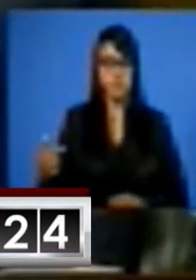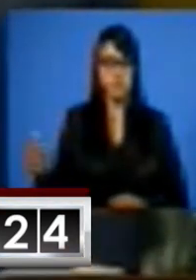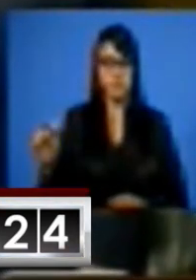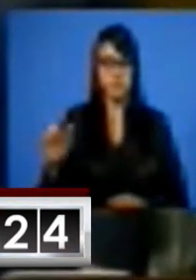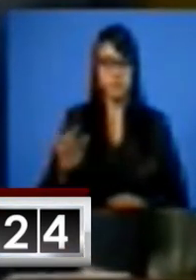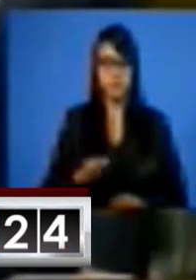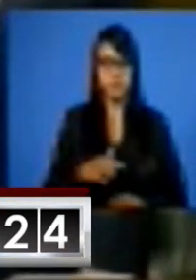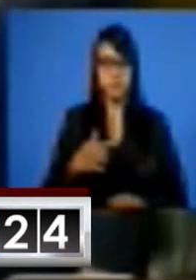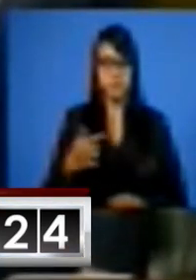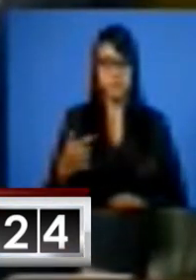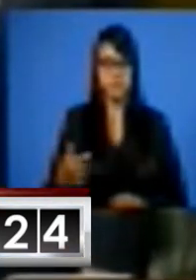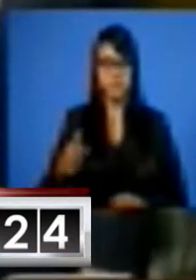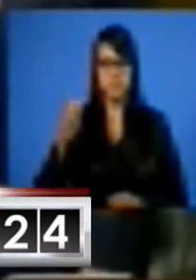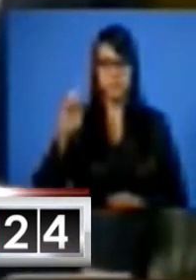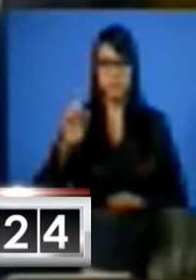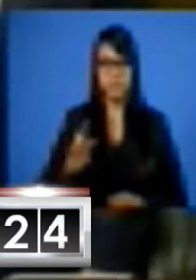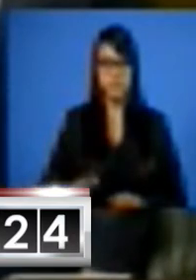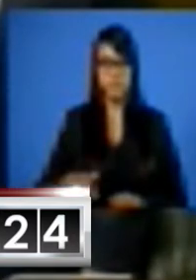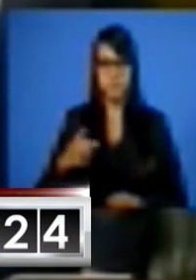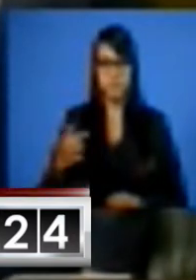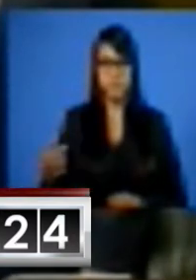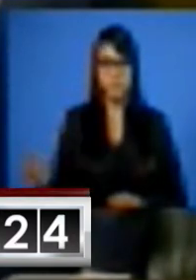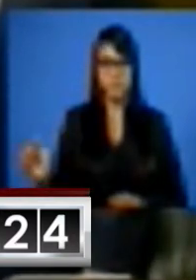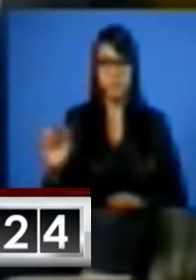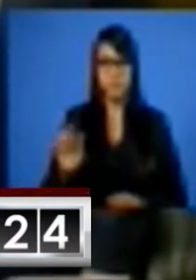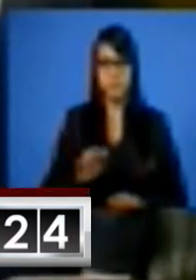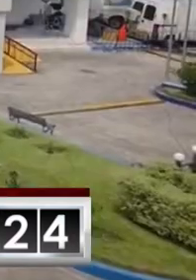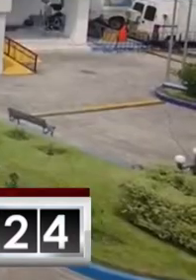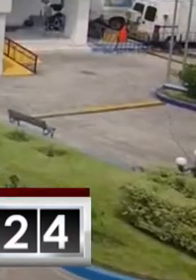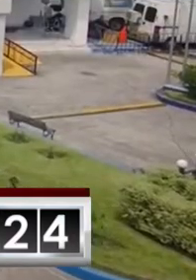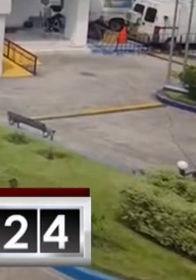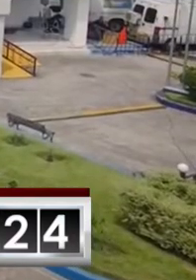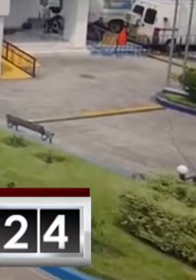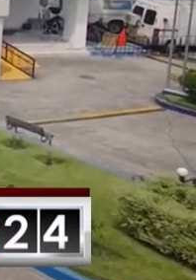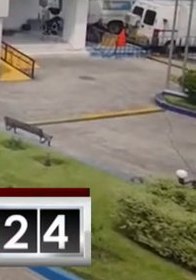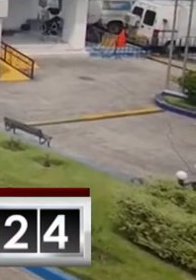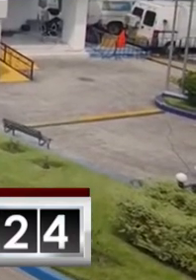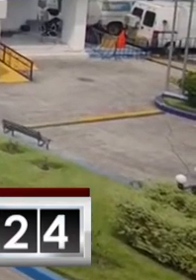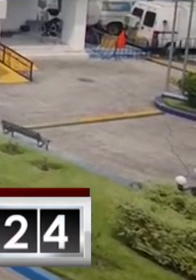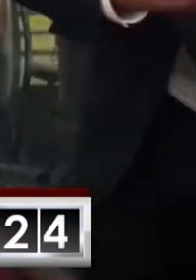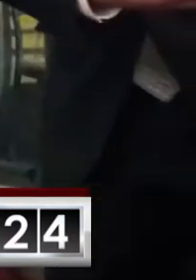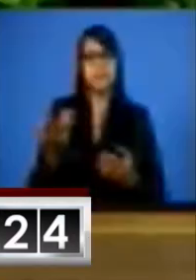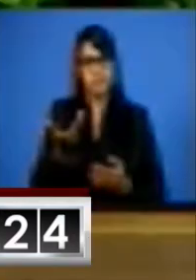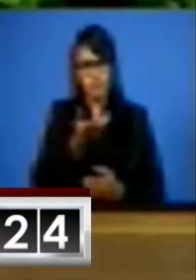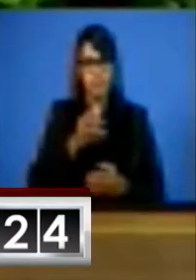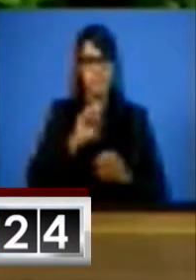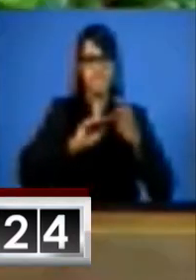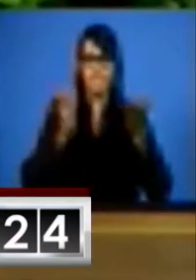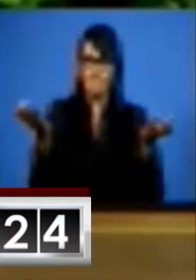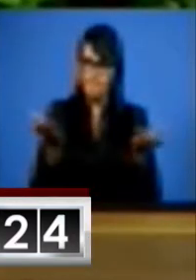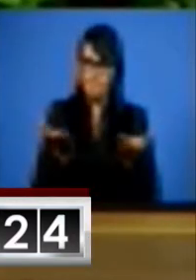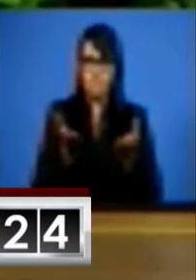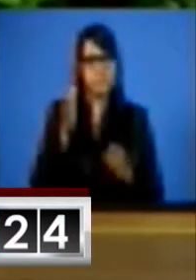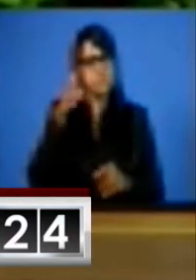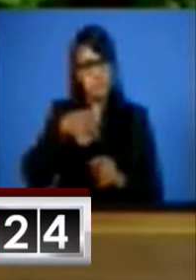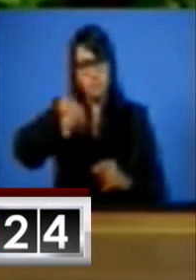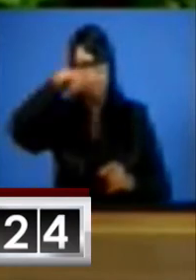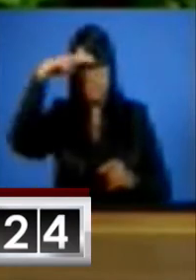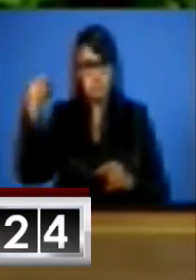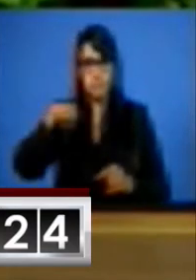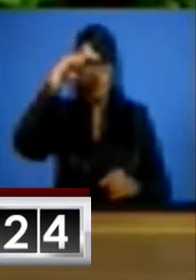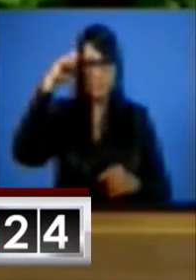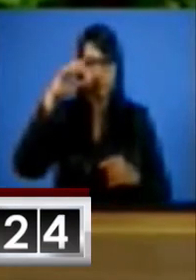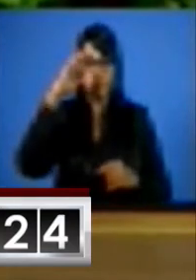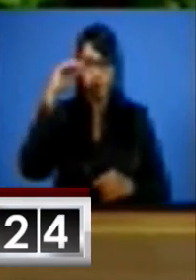cerén ratificó su compromiso de un gobierno inclusivo estamos construyendo un país más productivo